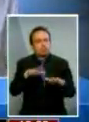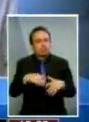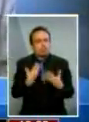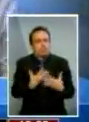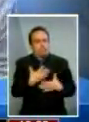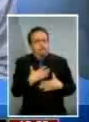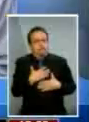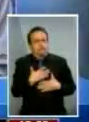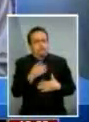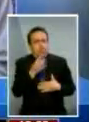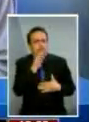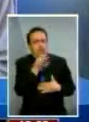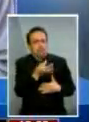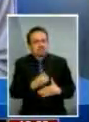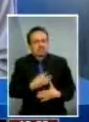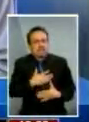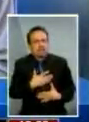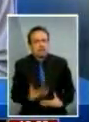temor que también reconoce sentir?